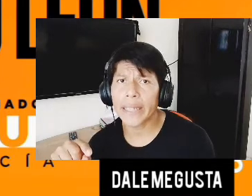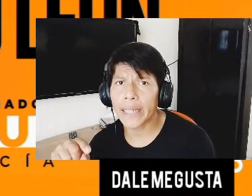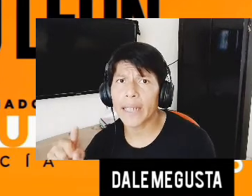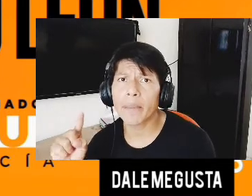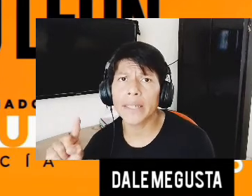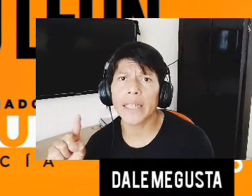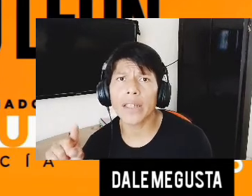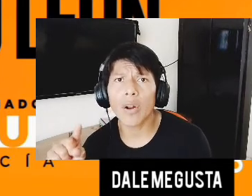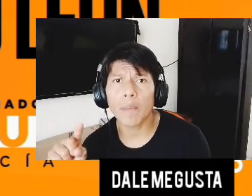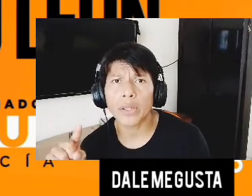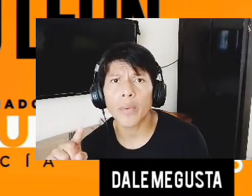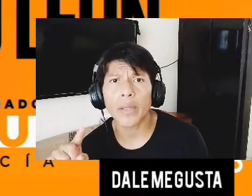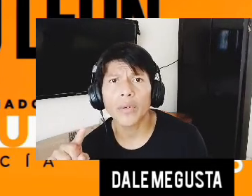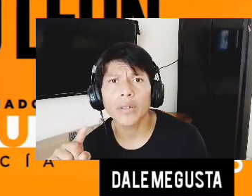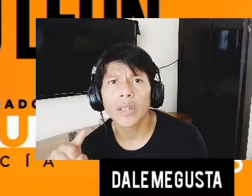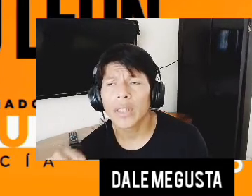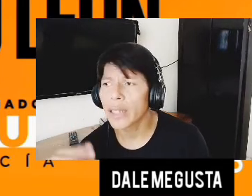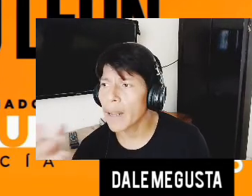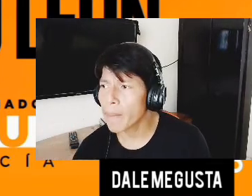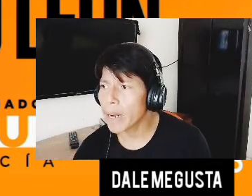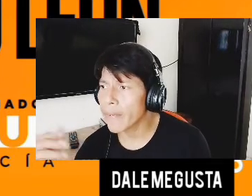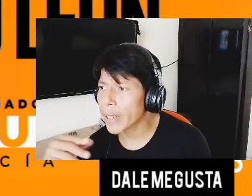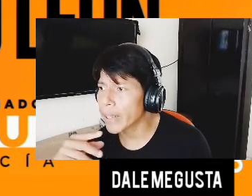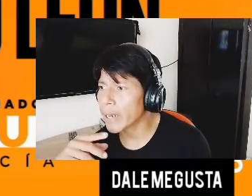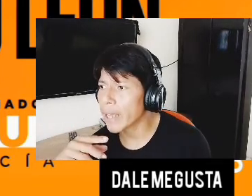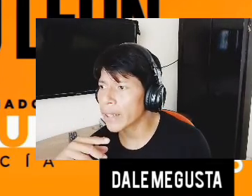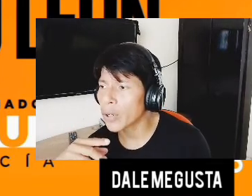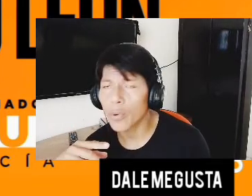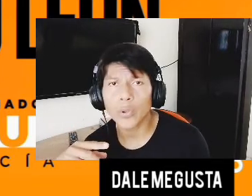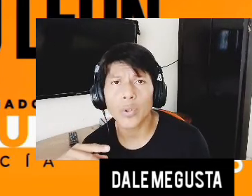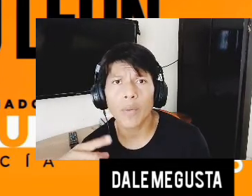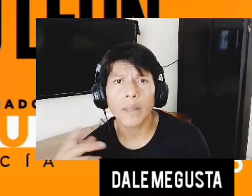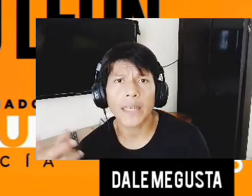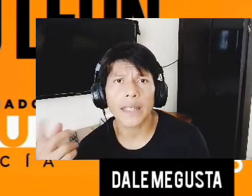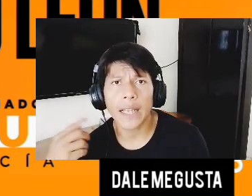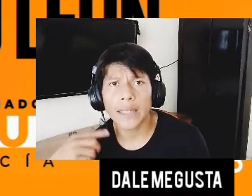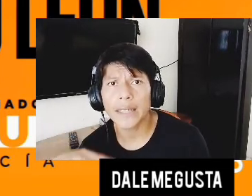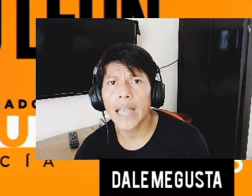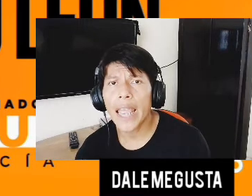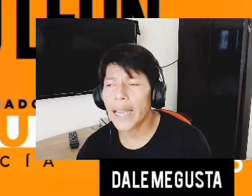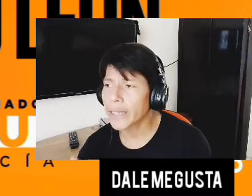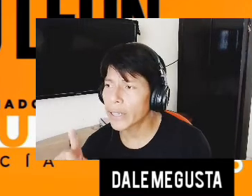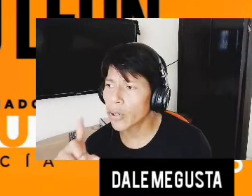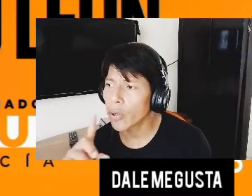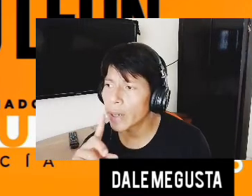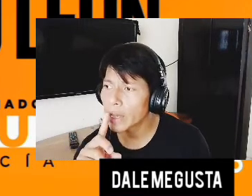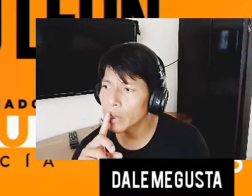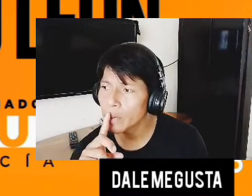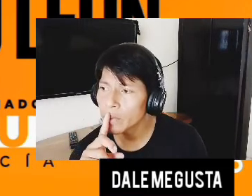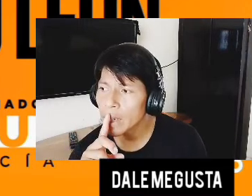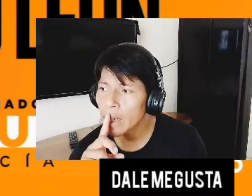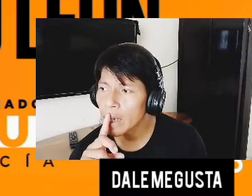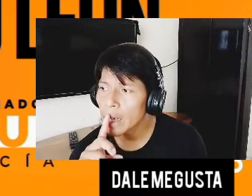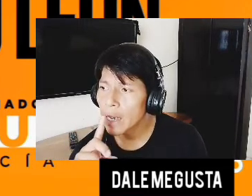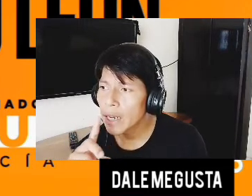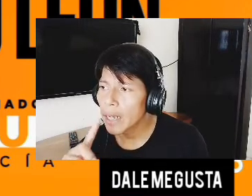conferencia mañanera, el presidente López Obrador, de la palabra de Adán Augusto López Hernández, el secretario de